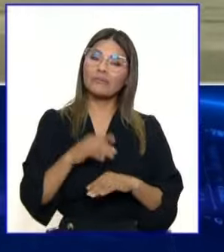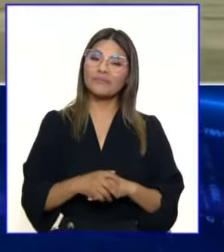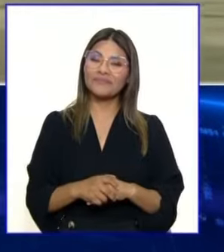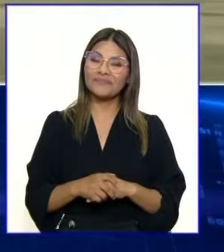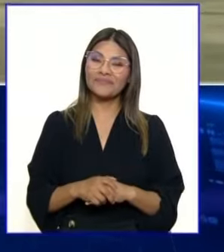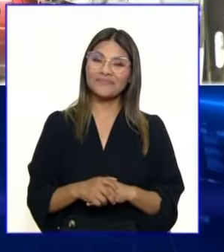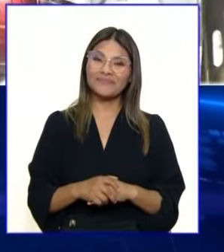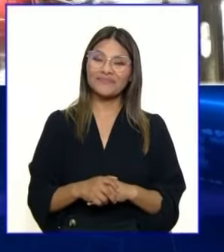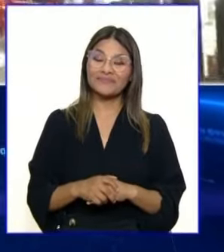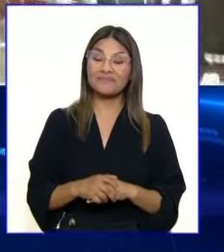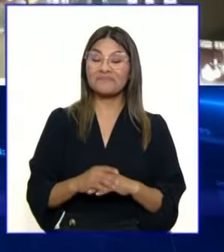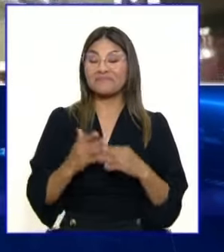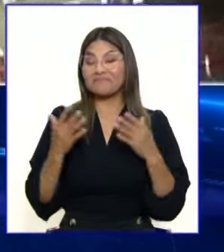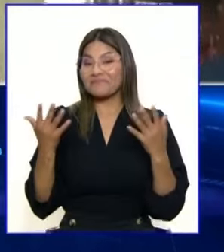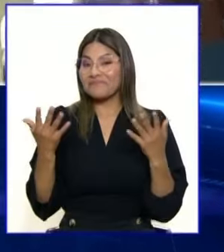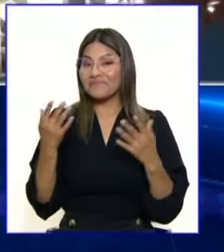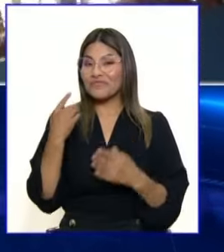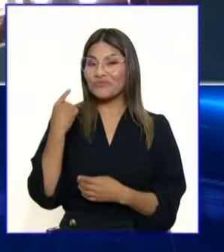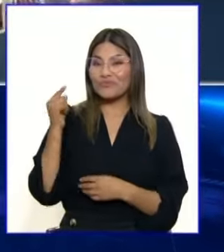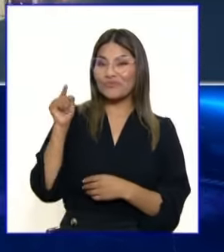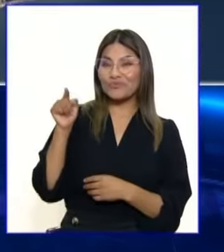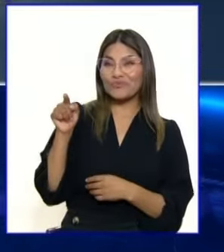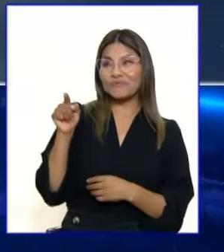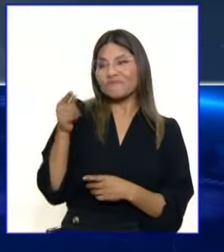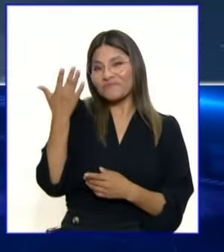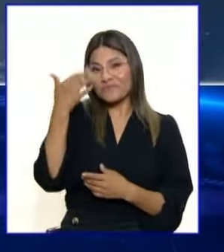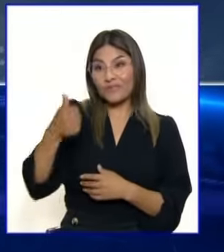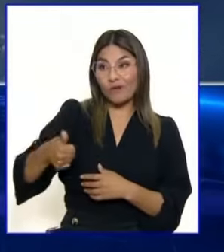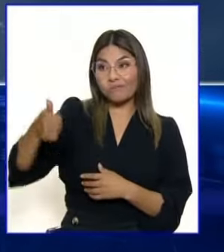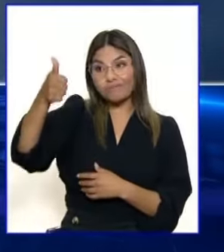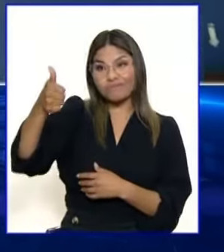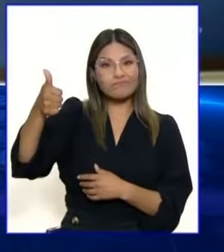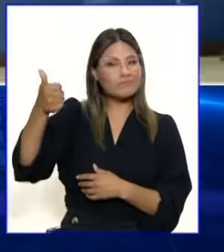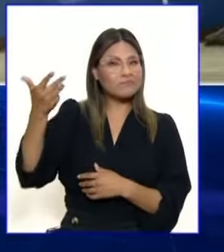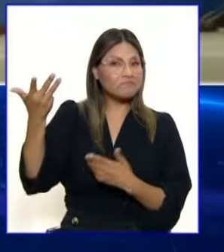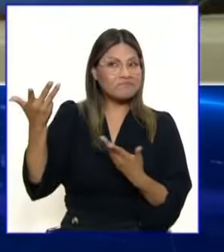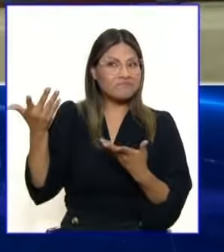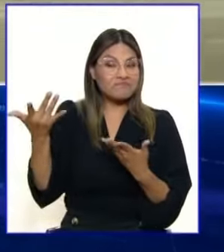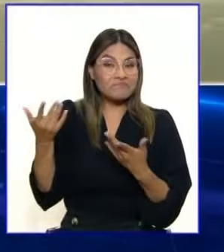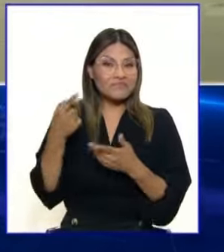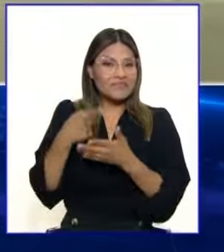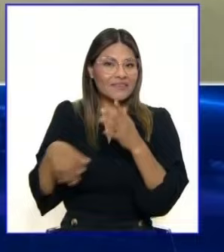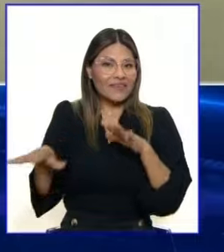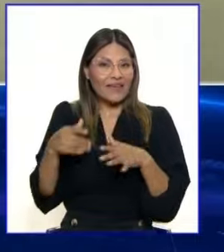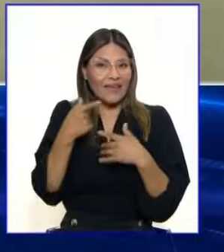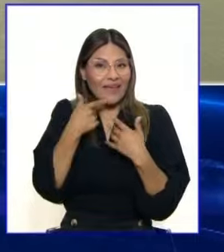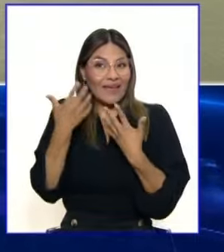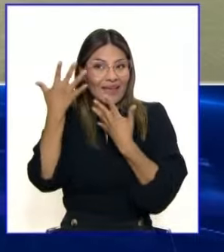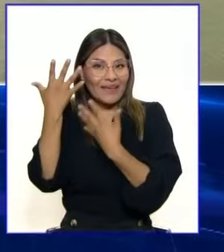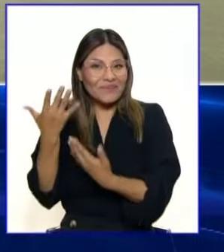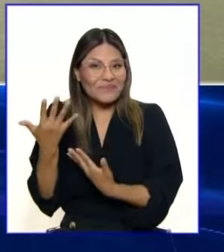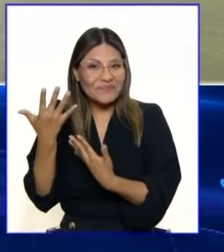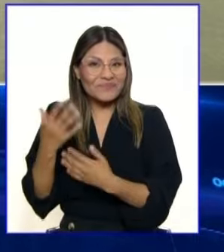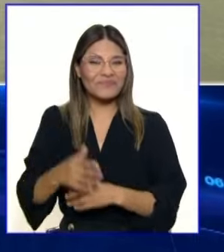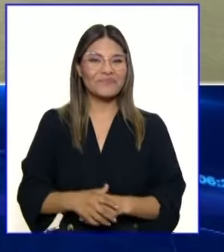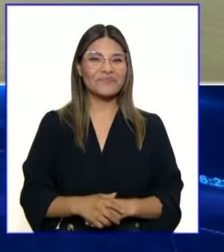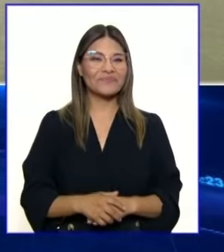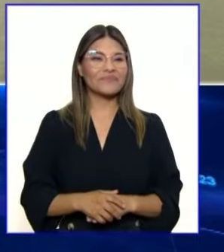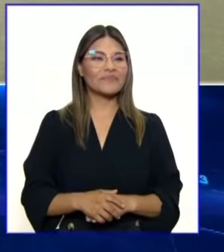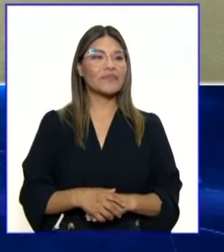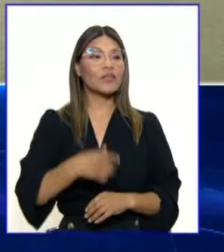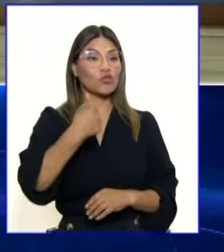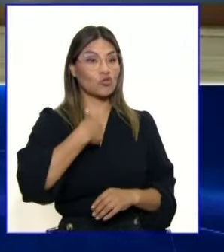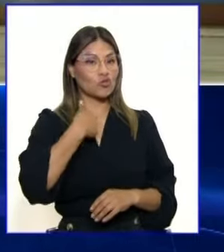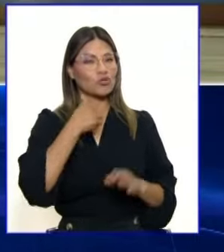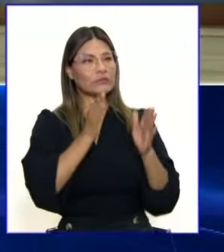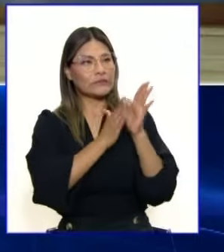Pero, digamos, ustedes como autoridades, ¿qué es lo que esperan también? Bueno, lo que nosotros esperamos es